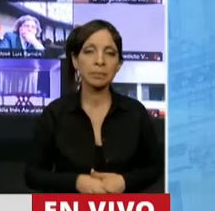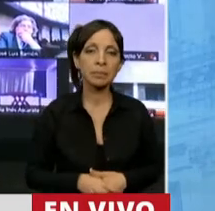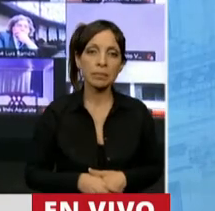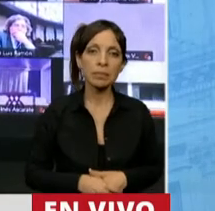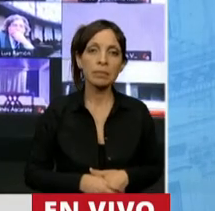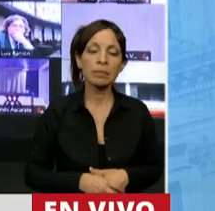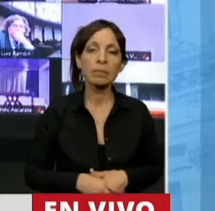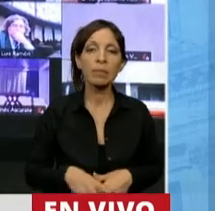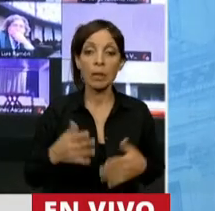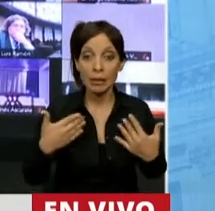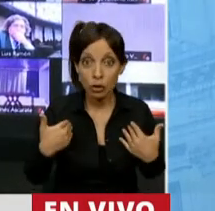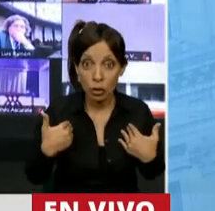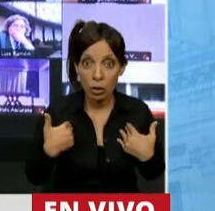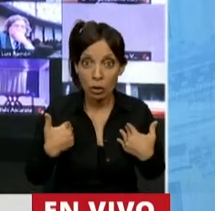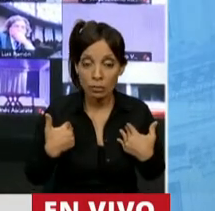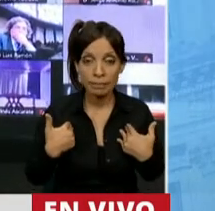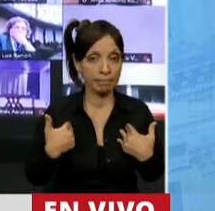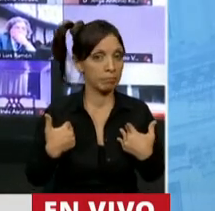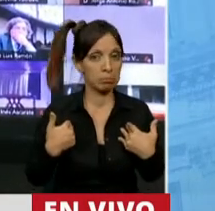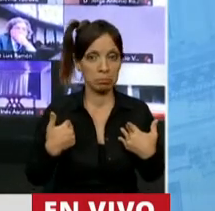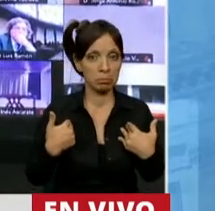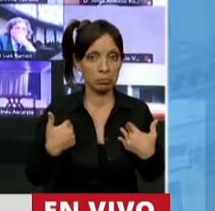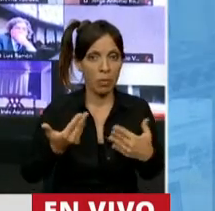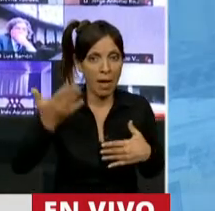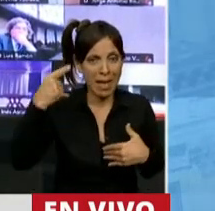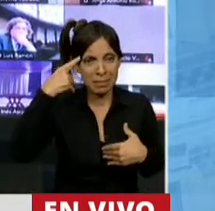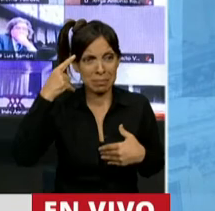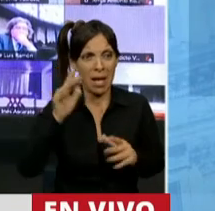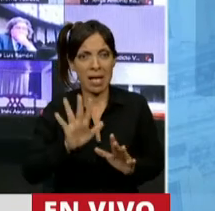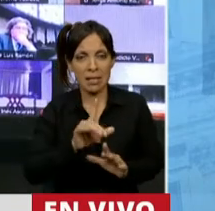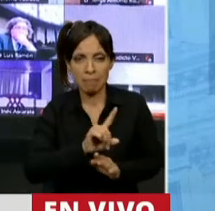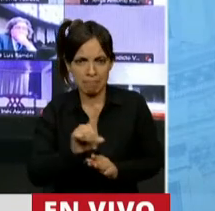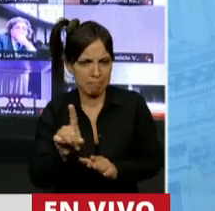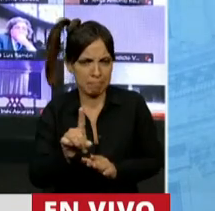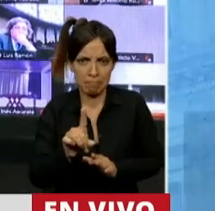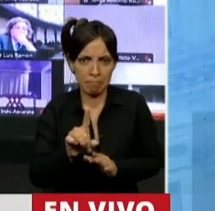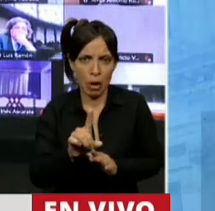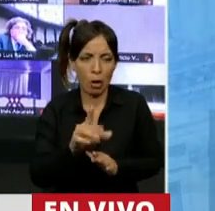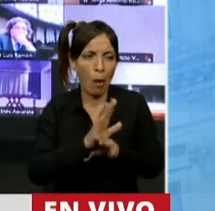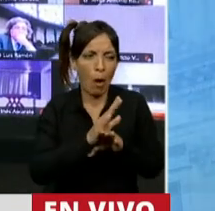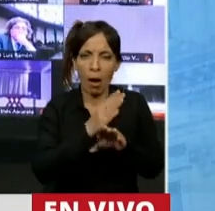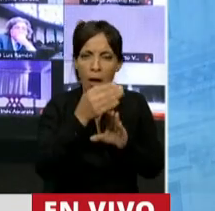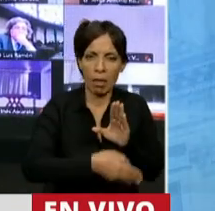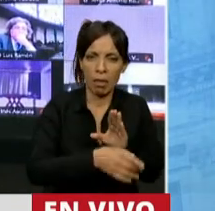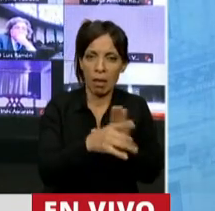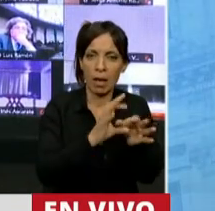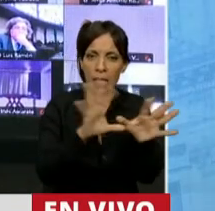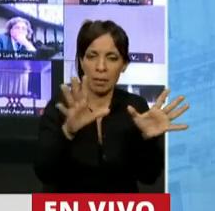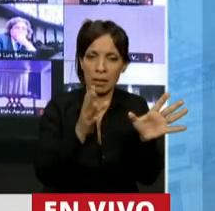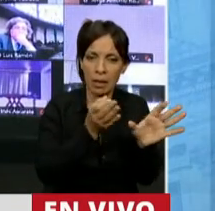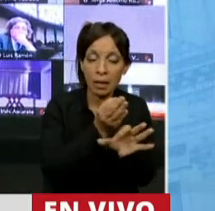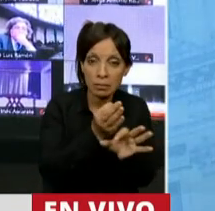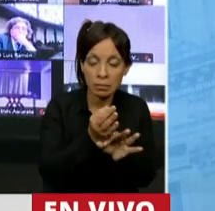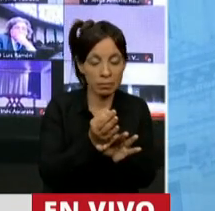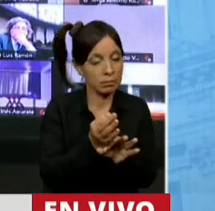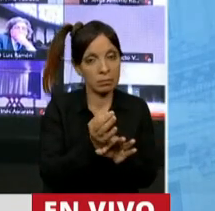Lejos de mí estuvo, ni está, cercenar la libertad de cátedra.